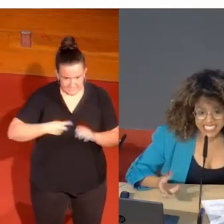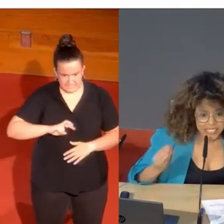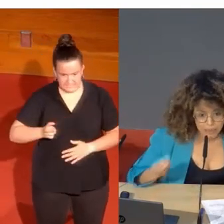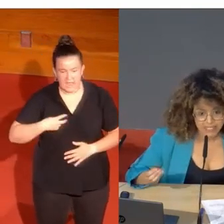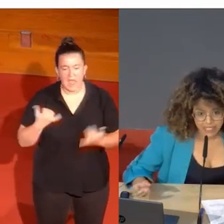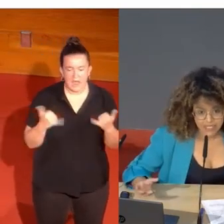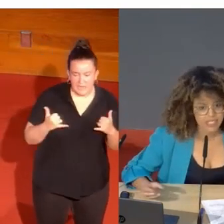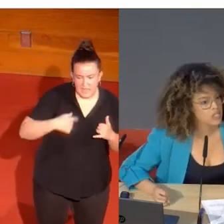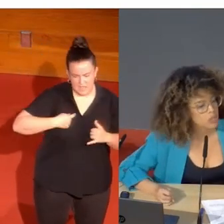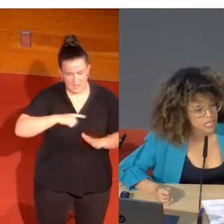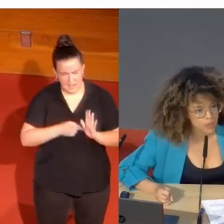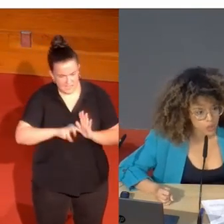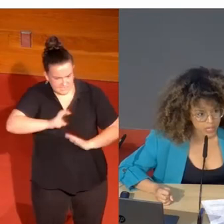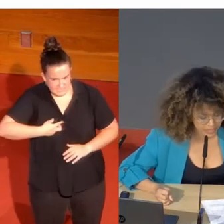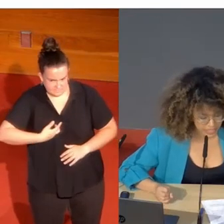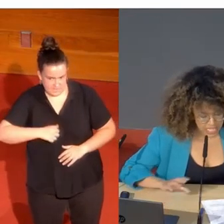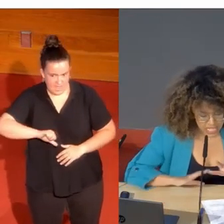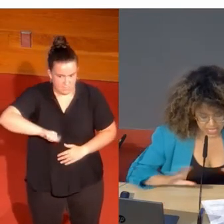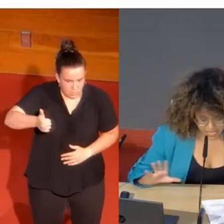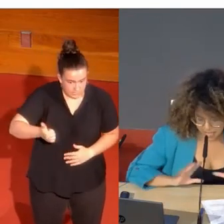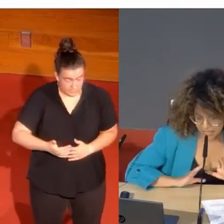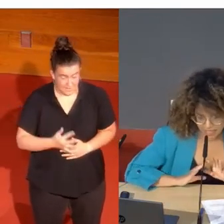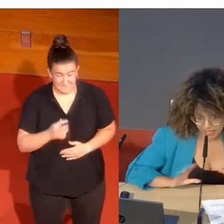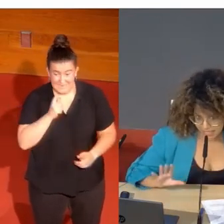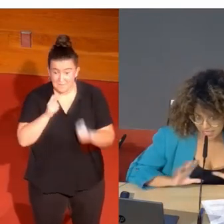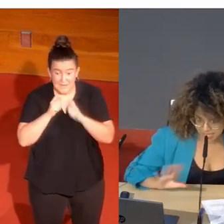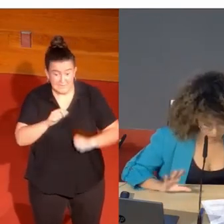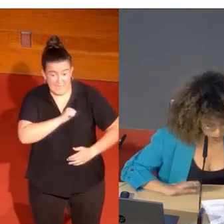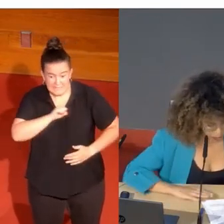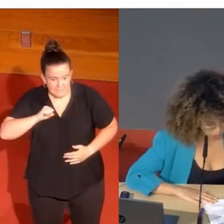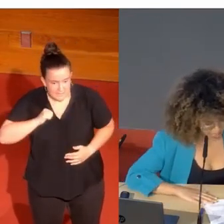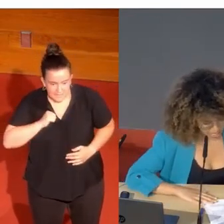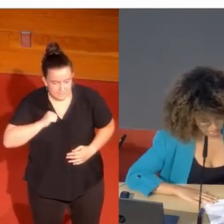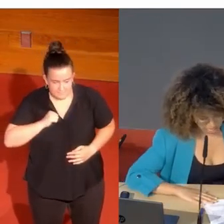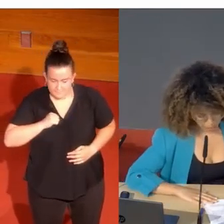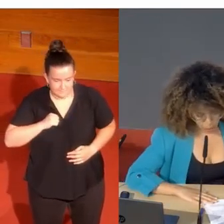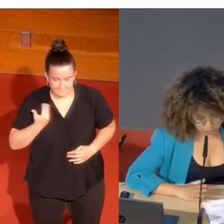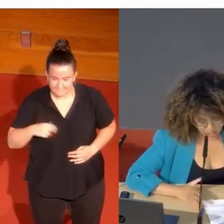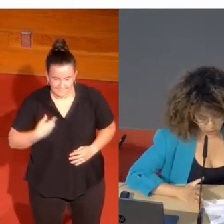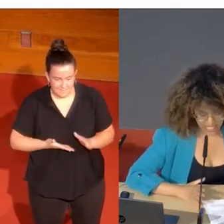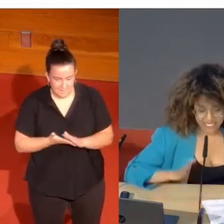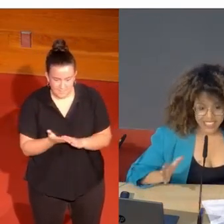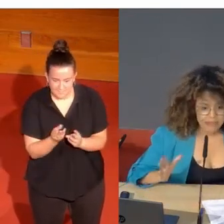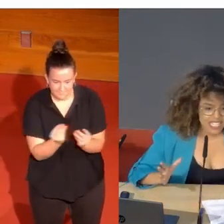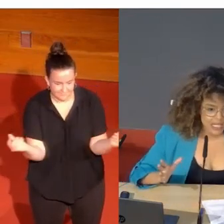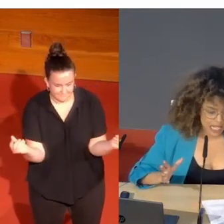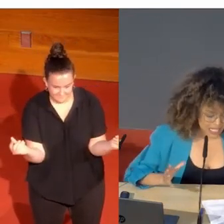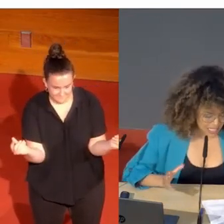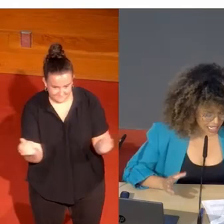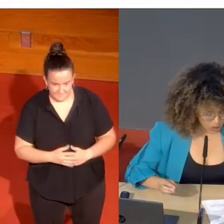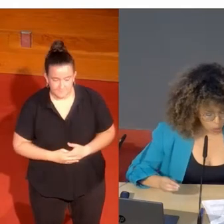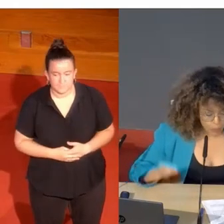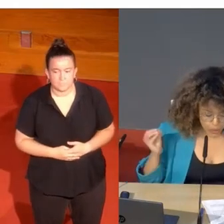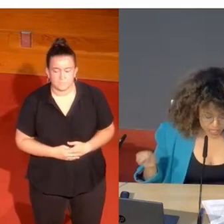prensa independiente que es lo más preocupante está en extinción por lo tanto cada vez más